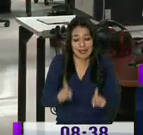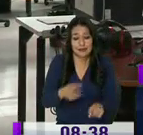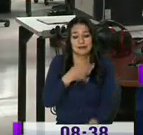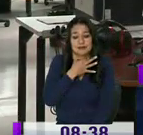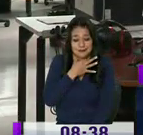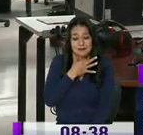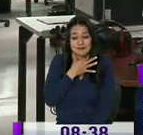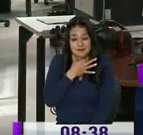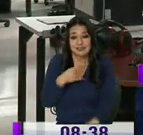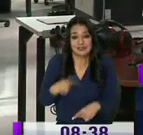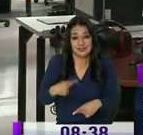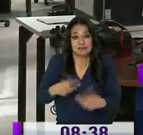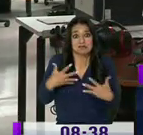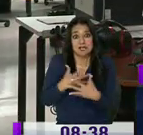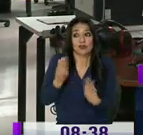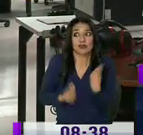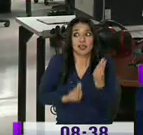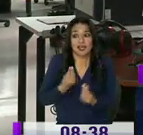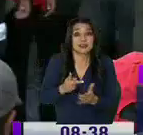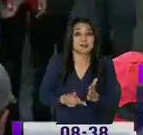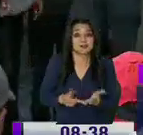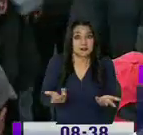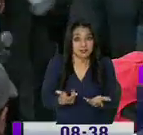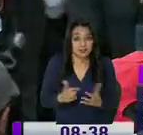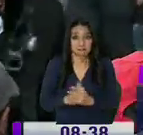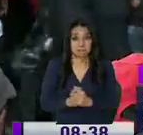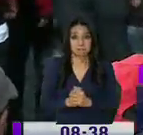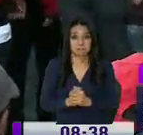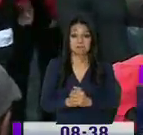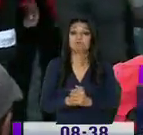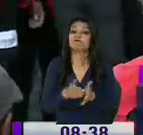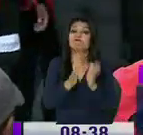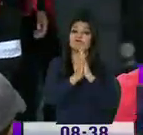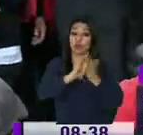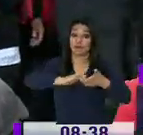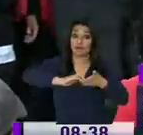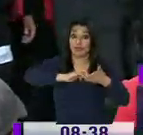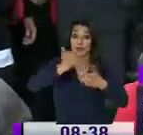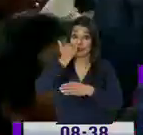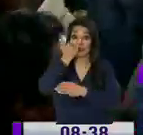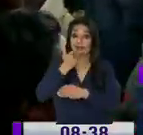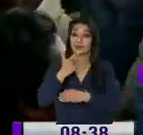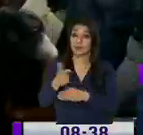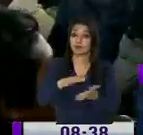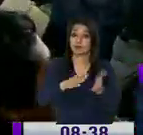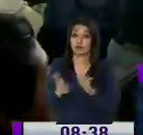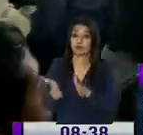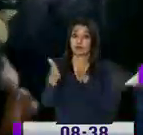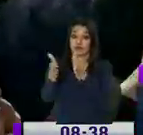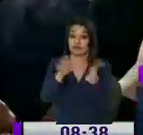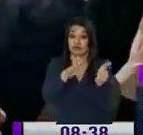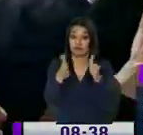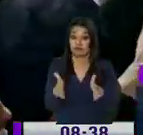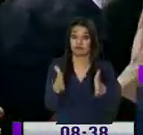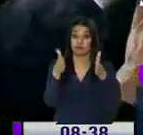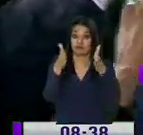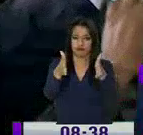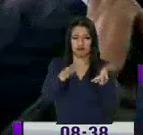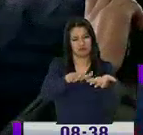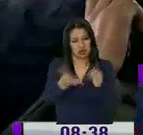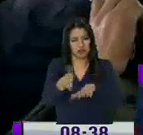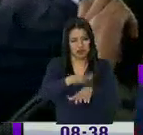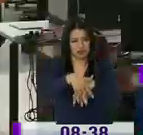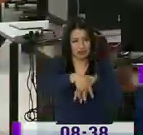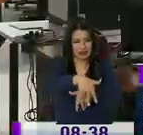al no saber qué iba a pasar. Uno de los pedidos de la CONAIE era que se entregue los cuerpos de sus compañeros fallecidos durante la marcha